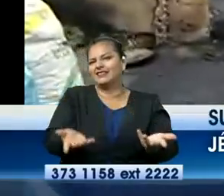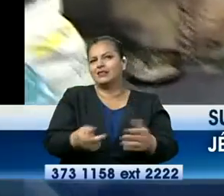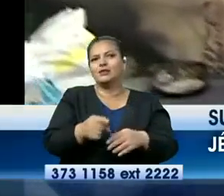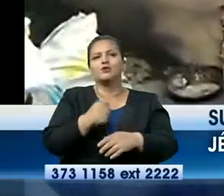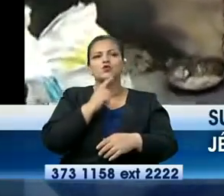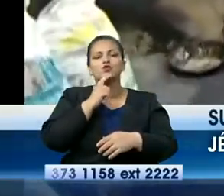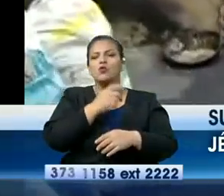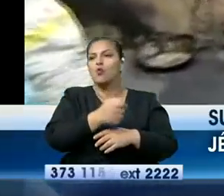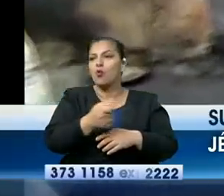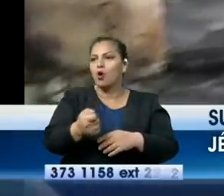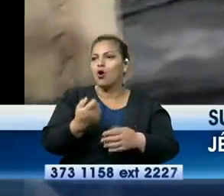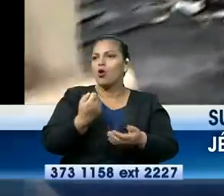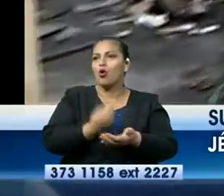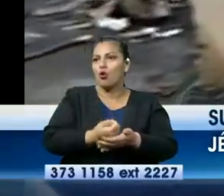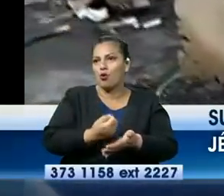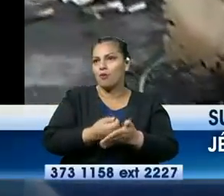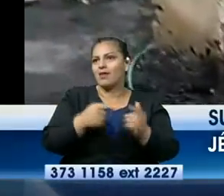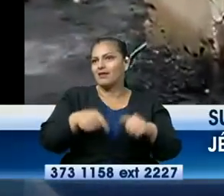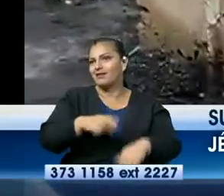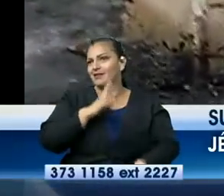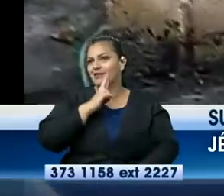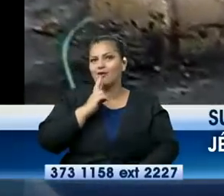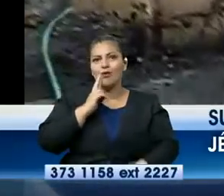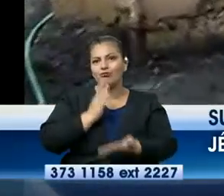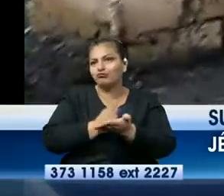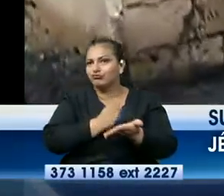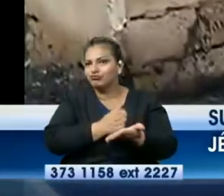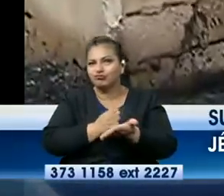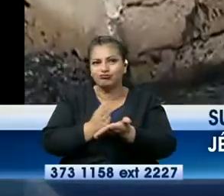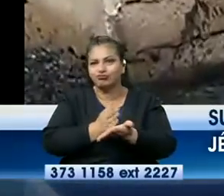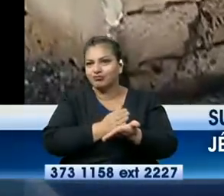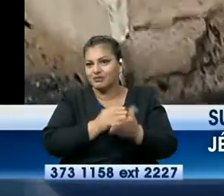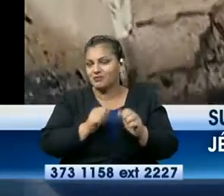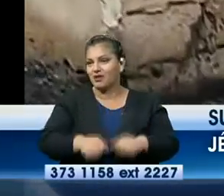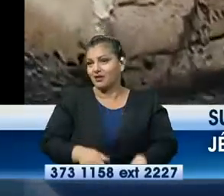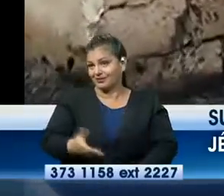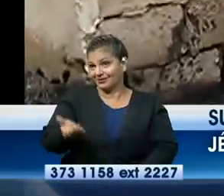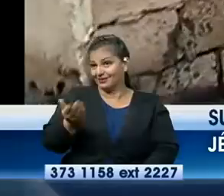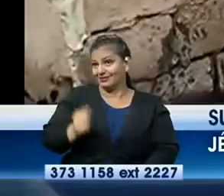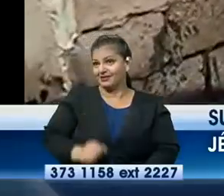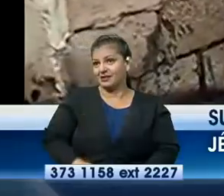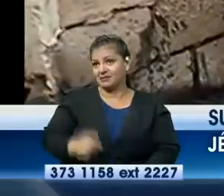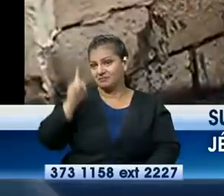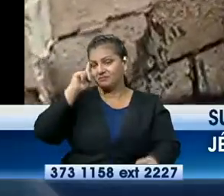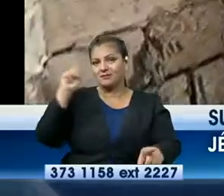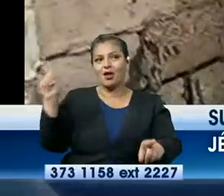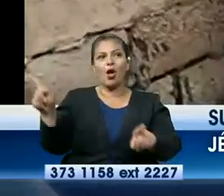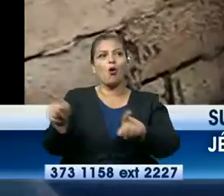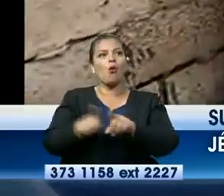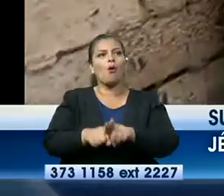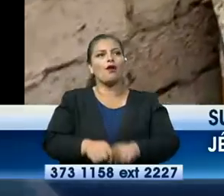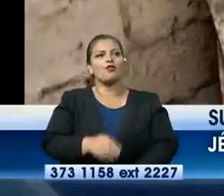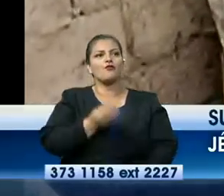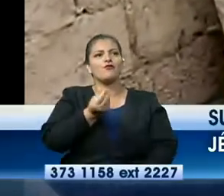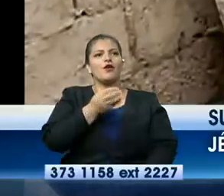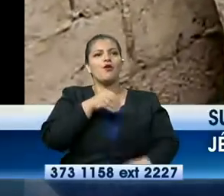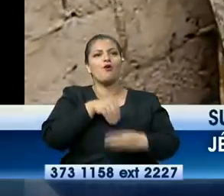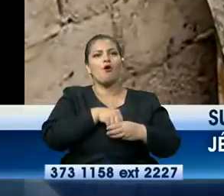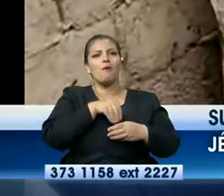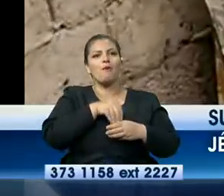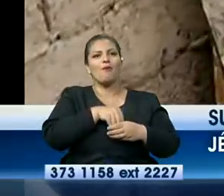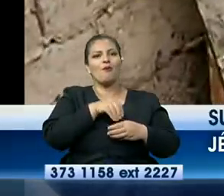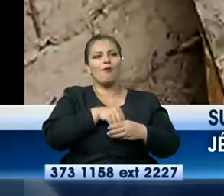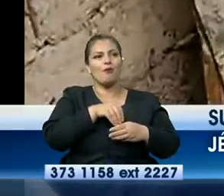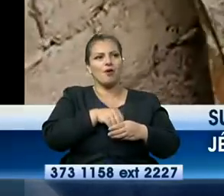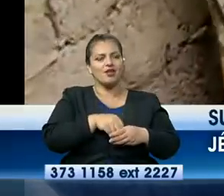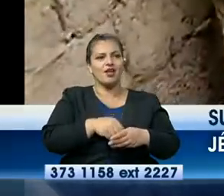por este lado se quedó se consumió acá está bien en el congelador que recién lo habían comprado mi estimada amiga tenga